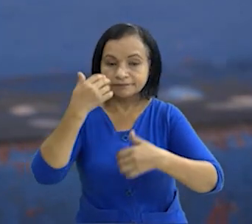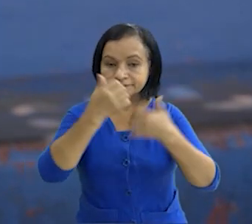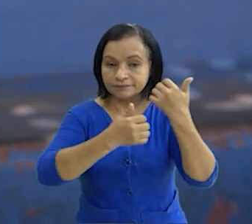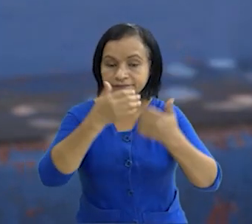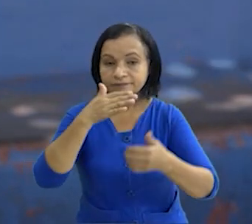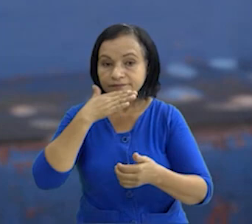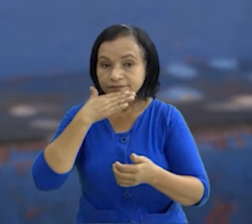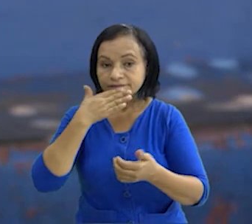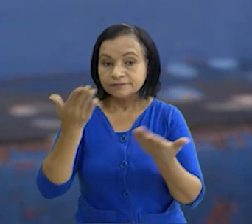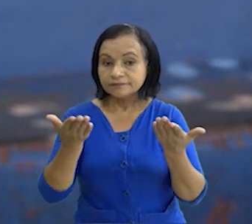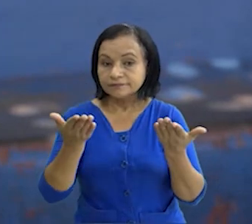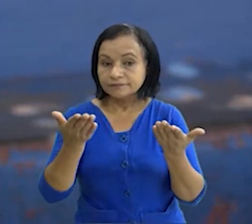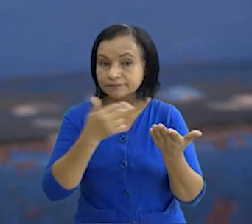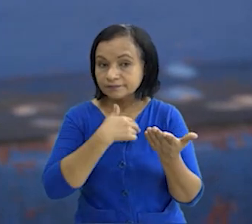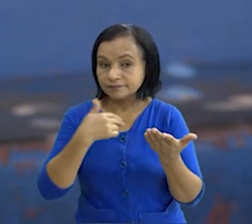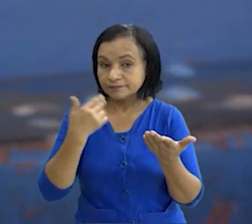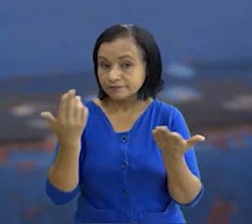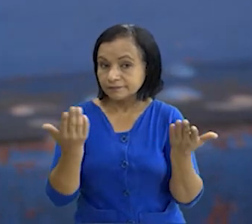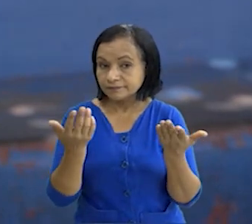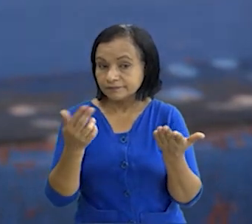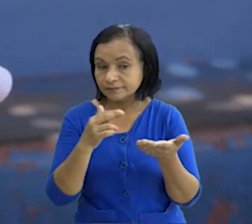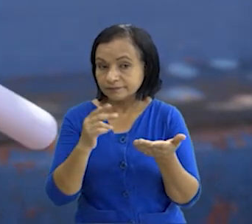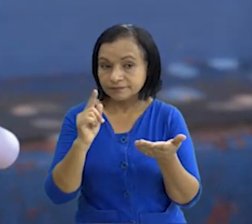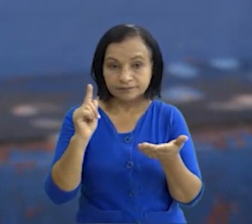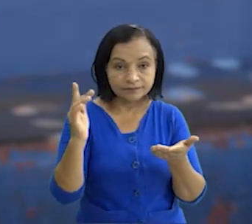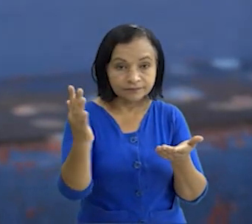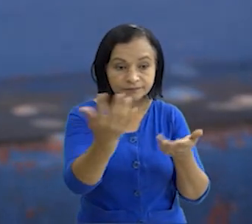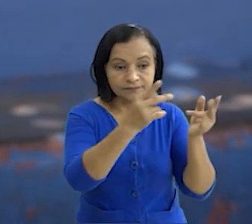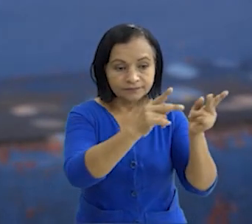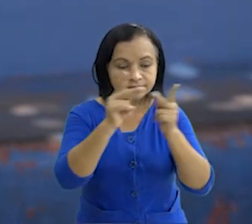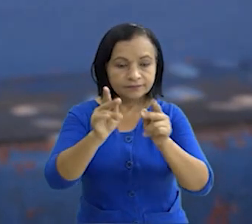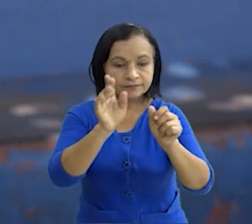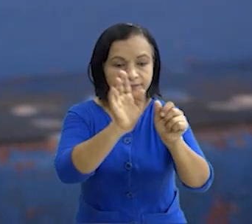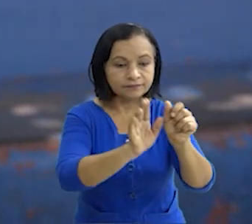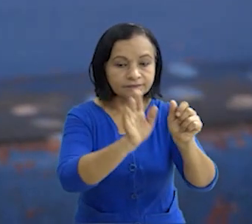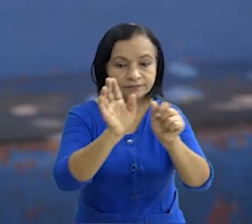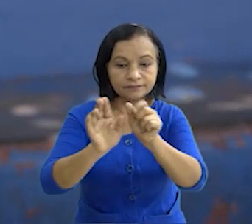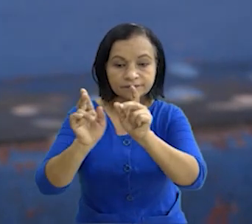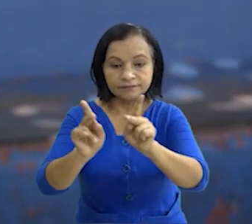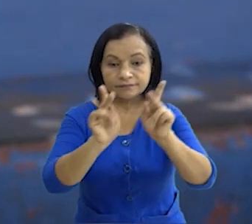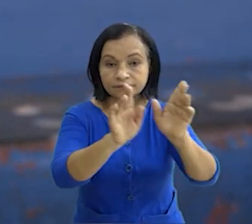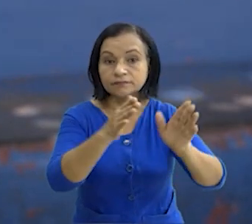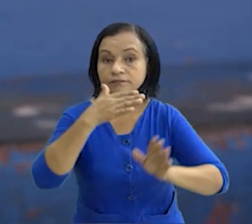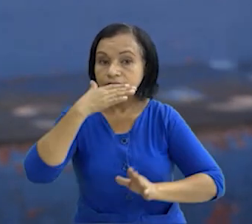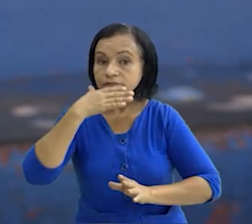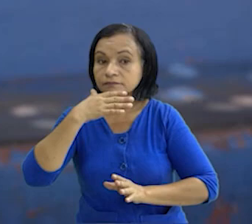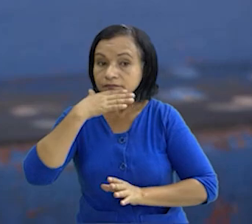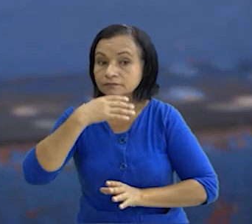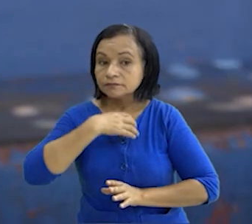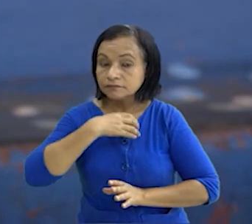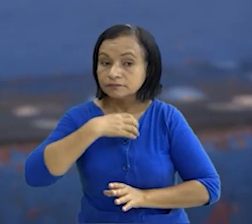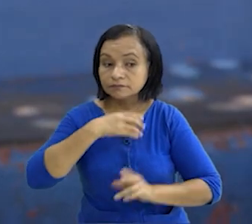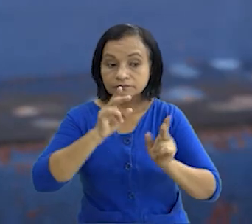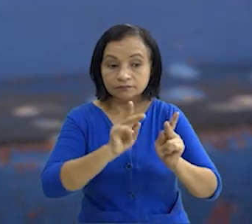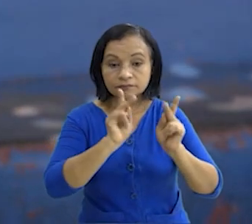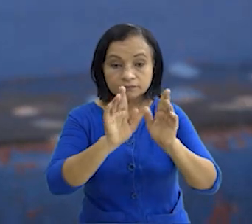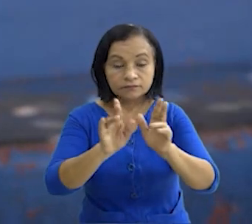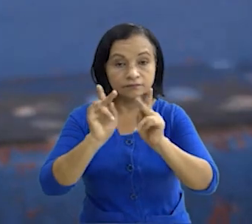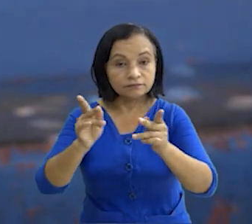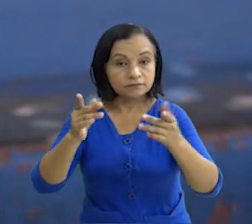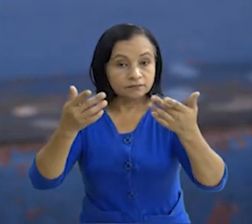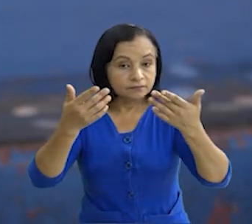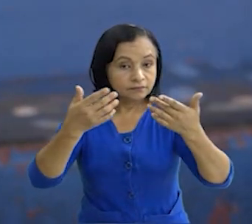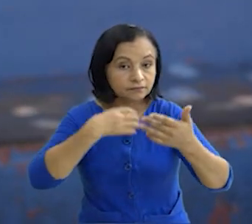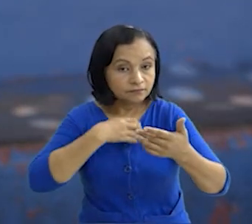riesgo. Los riesgos no son, digamos, de toda la gente. Cada casa tiene su propio riesgo. Cada casa tiene un